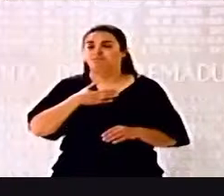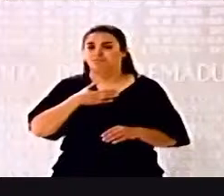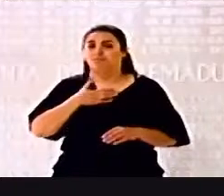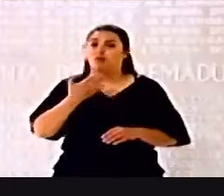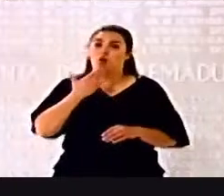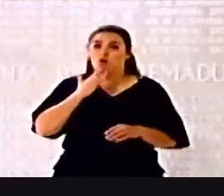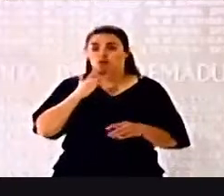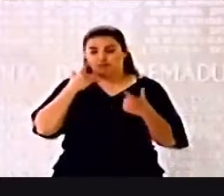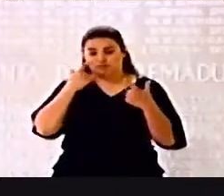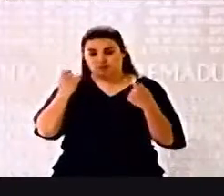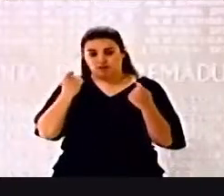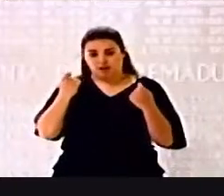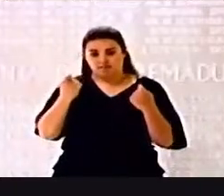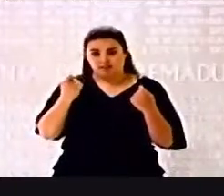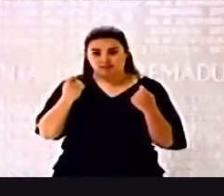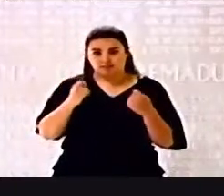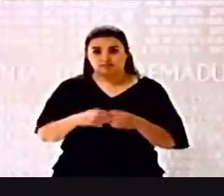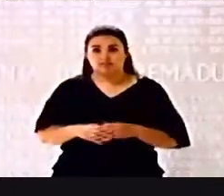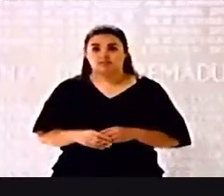ocio saludable